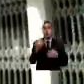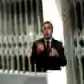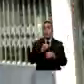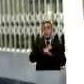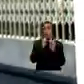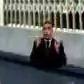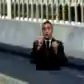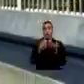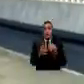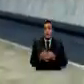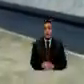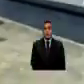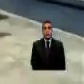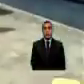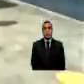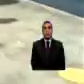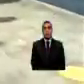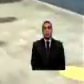mañana.